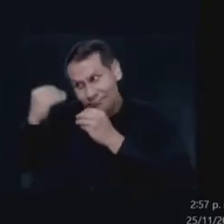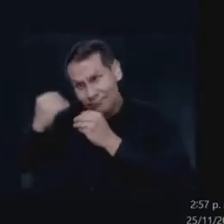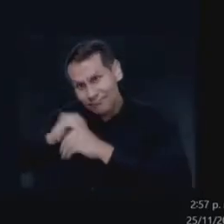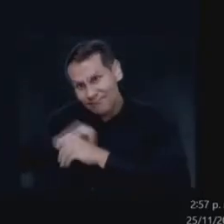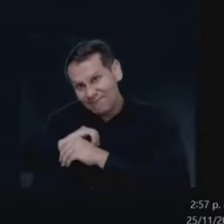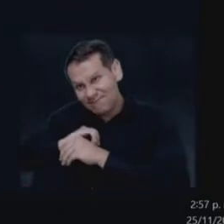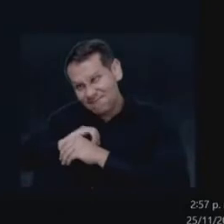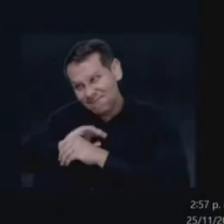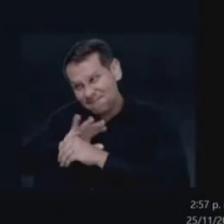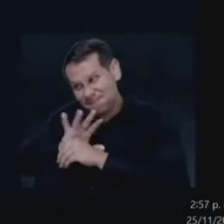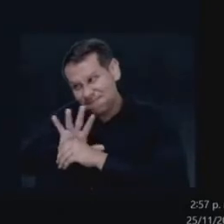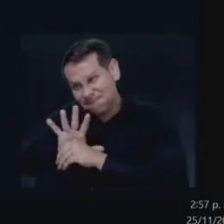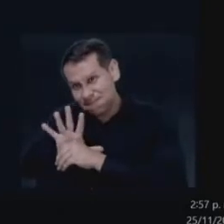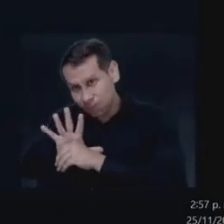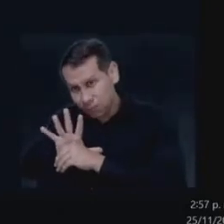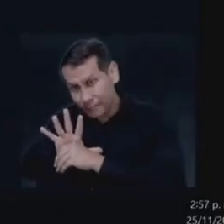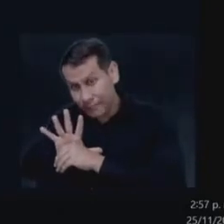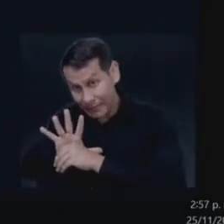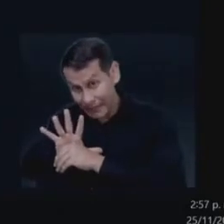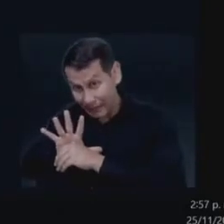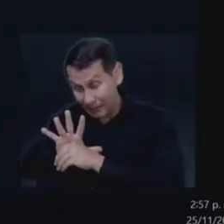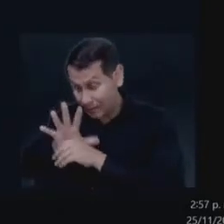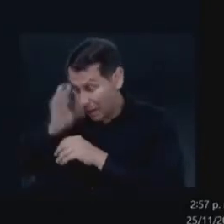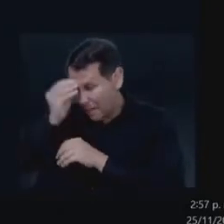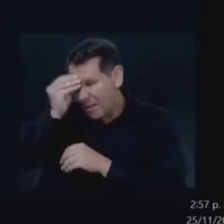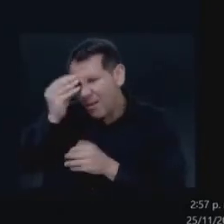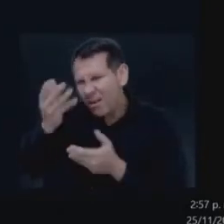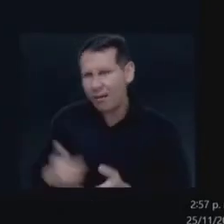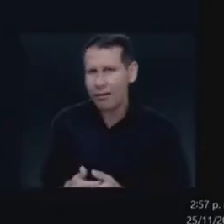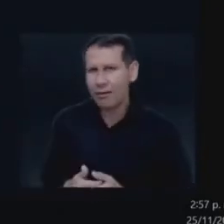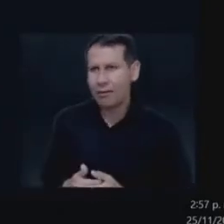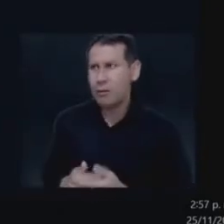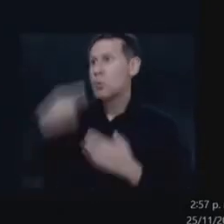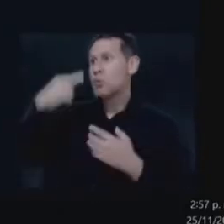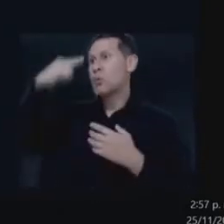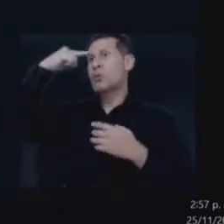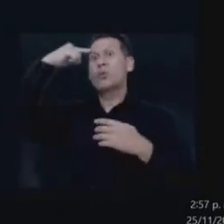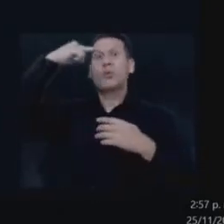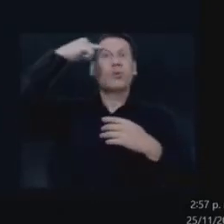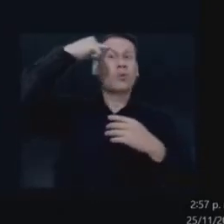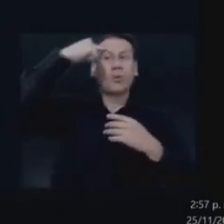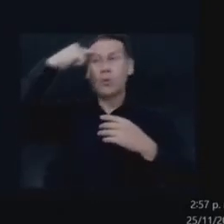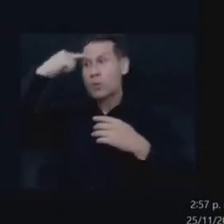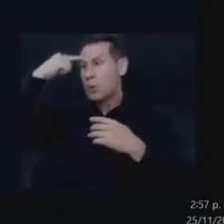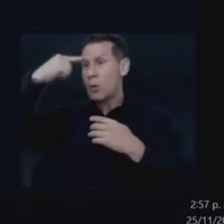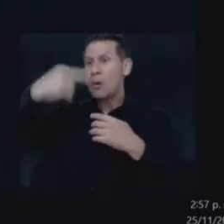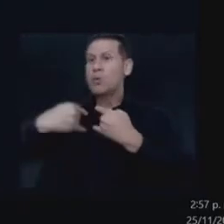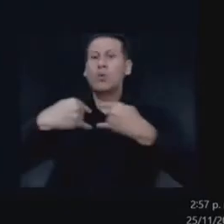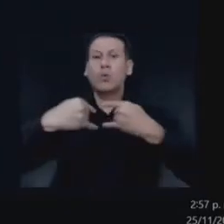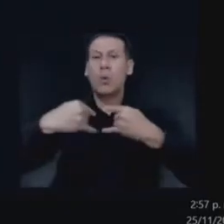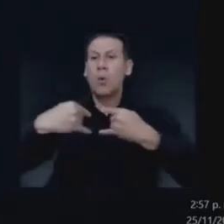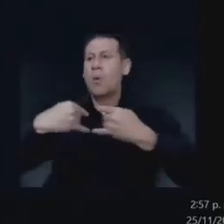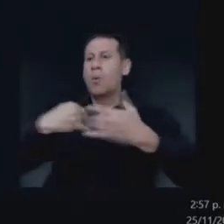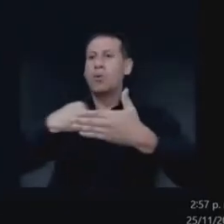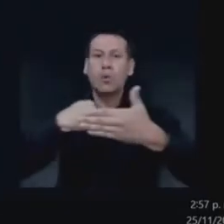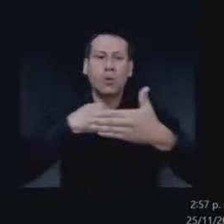brecha digital, no es solamente la preocupación de los que no